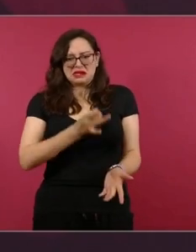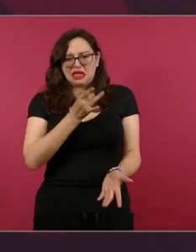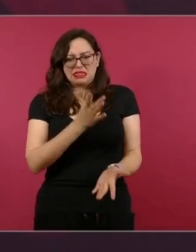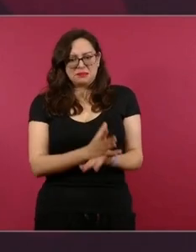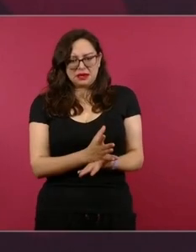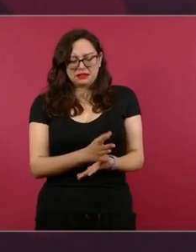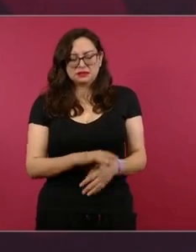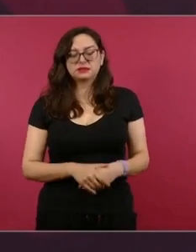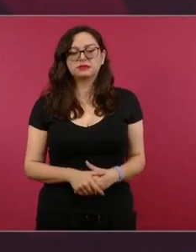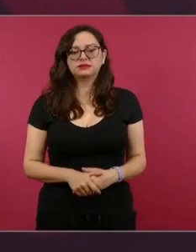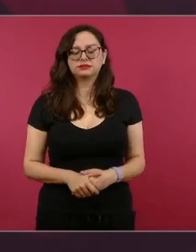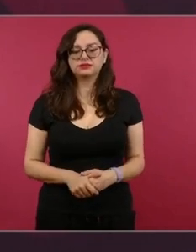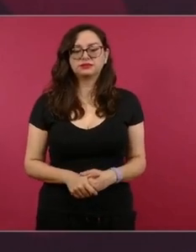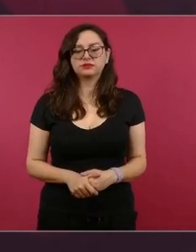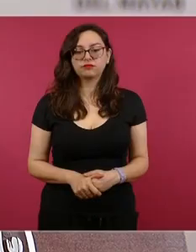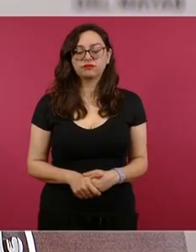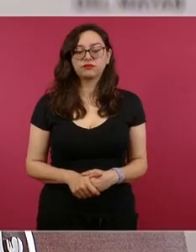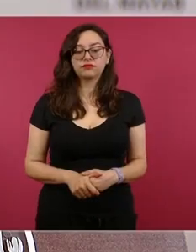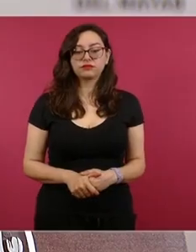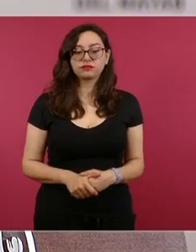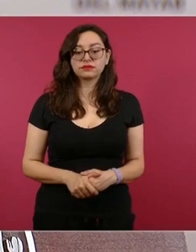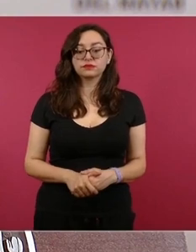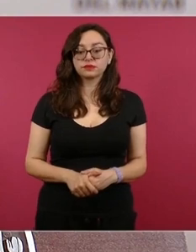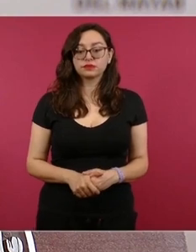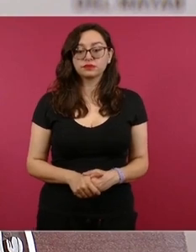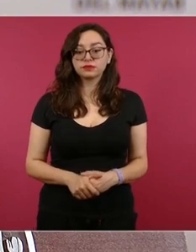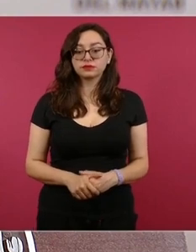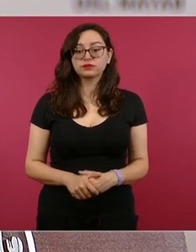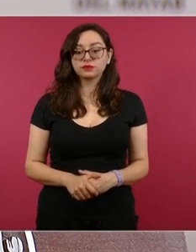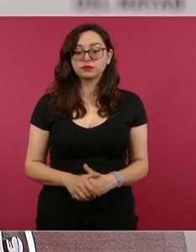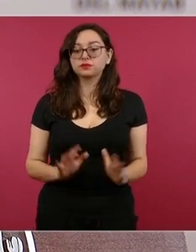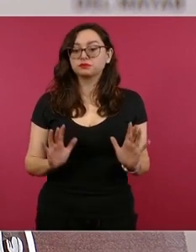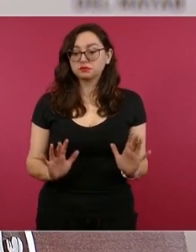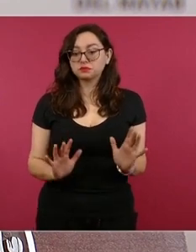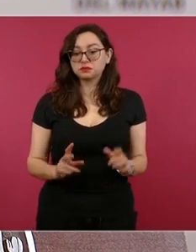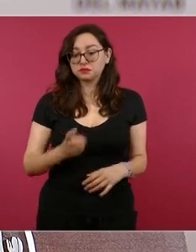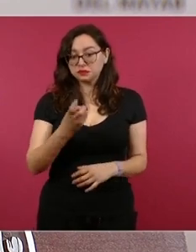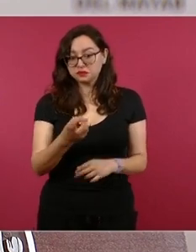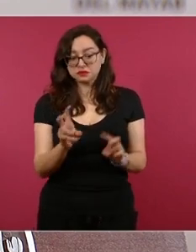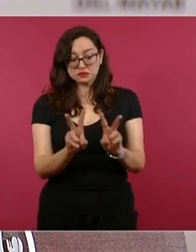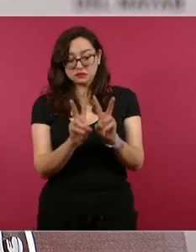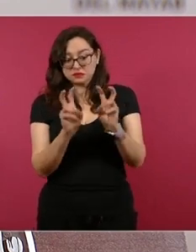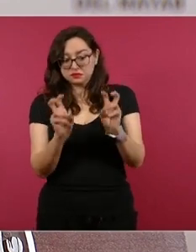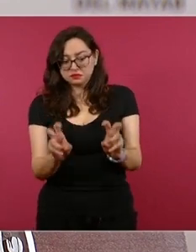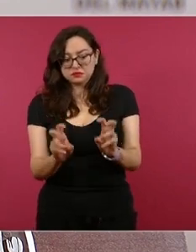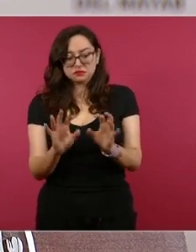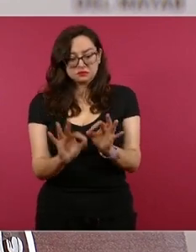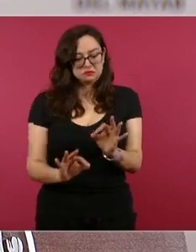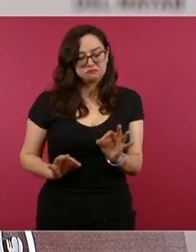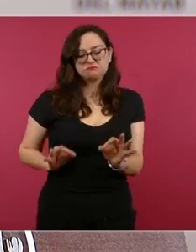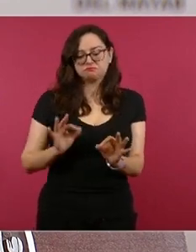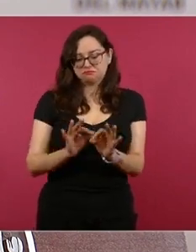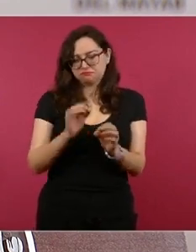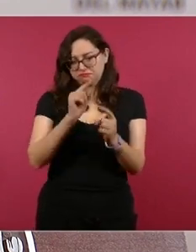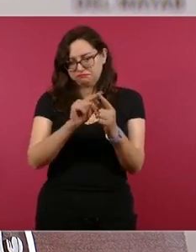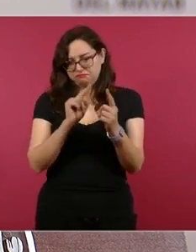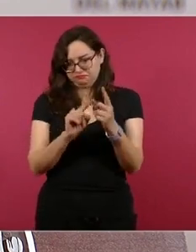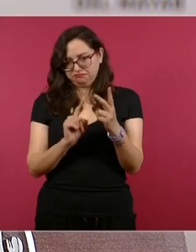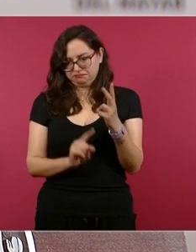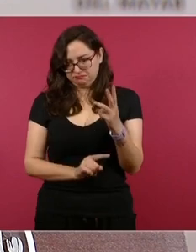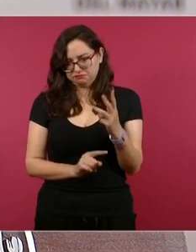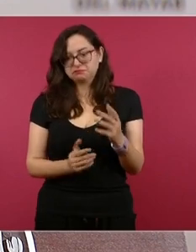bienestar. Y bueno, agotado este tema, que seguiremos dándole por supuesto seguimiento, vamos a